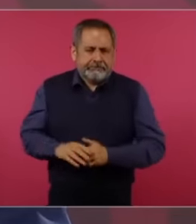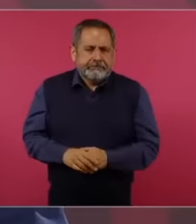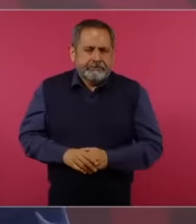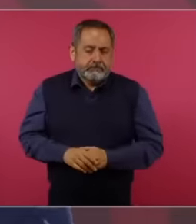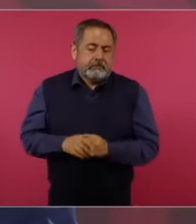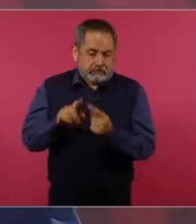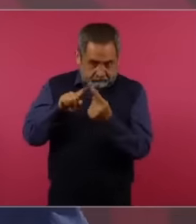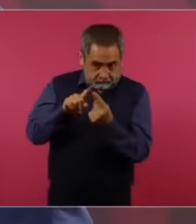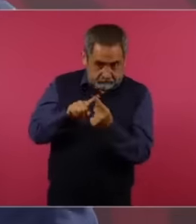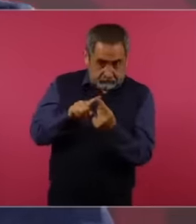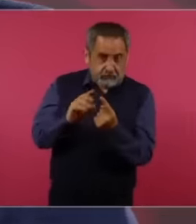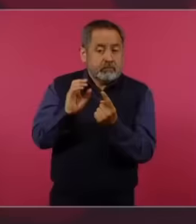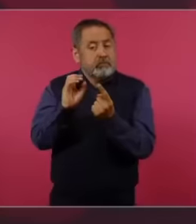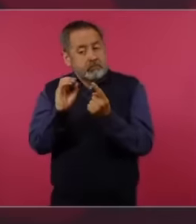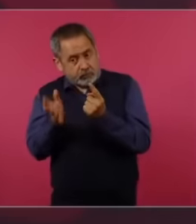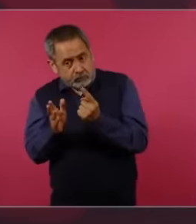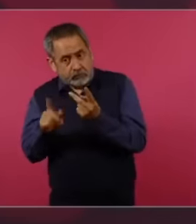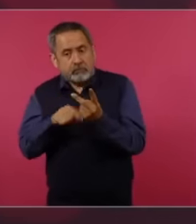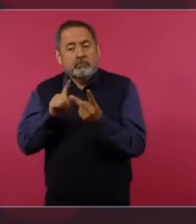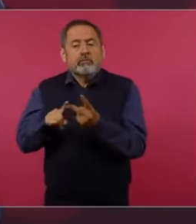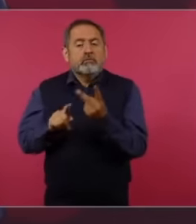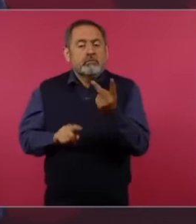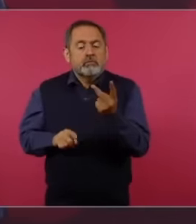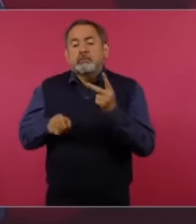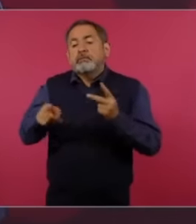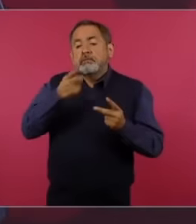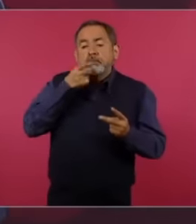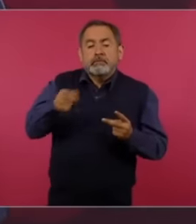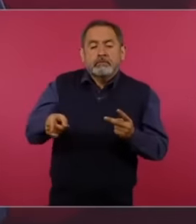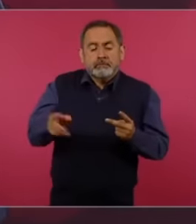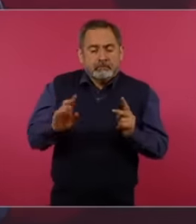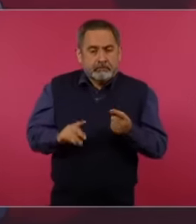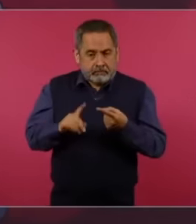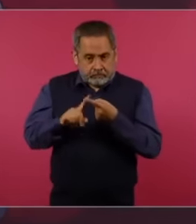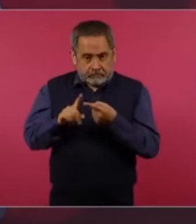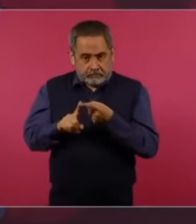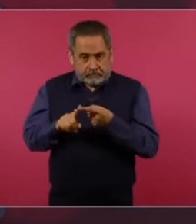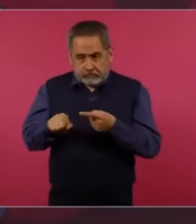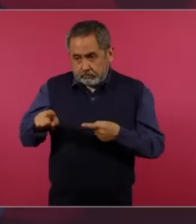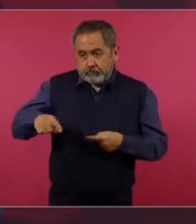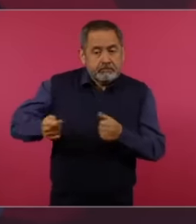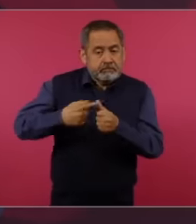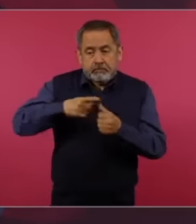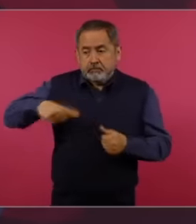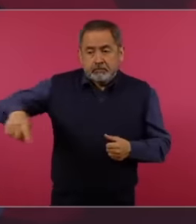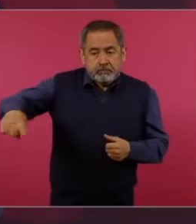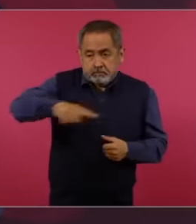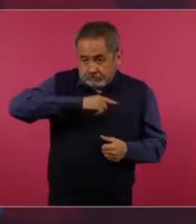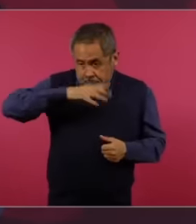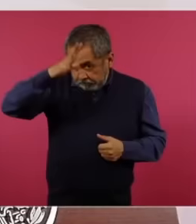La otra, que para esto tenía que haber consenso.